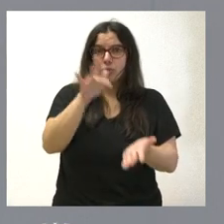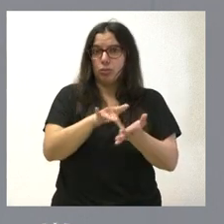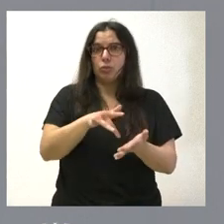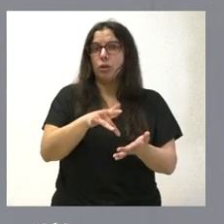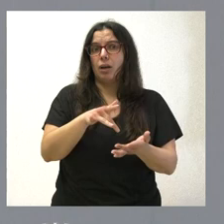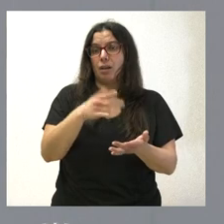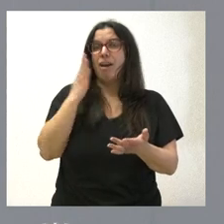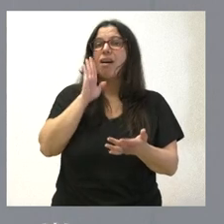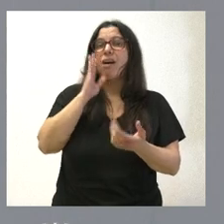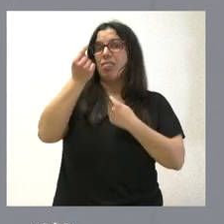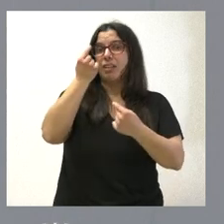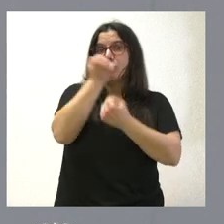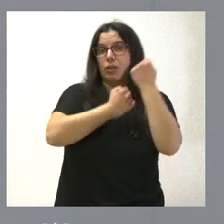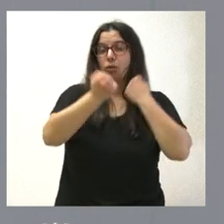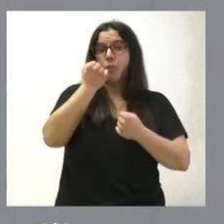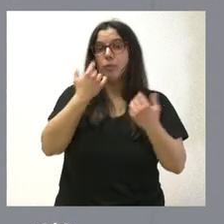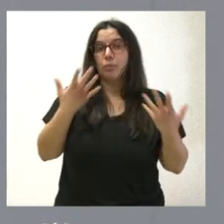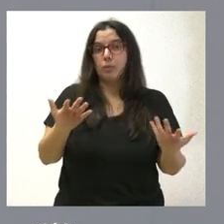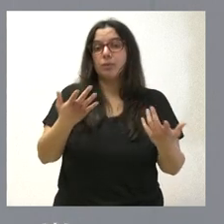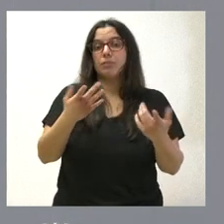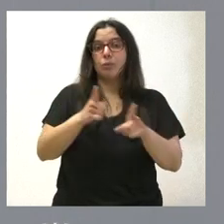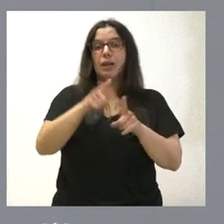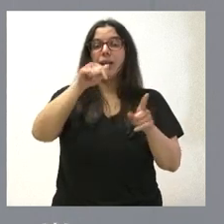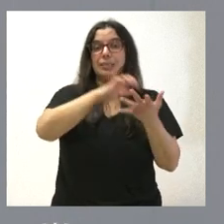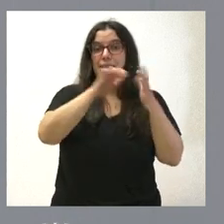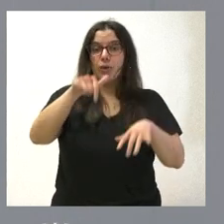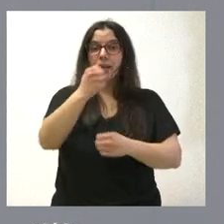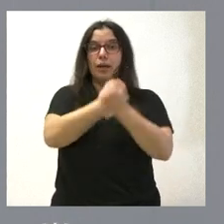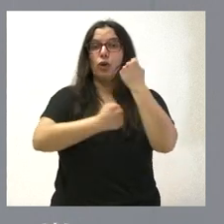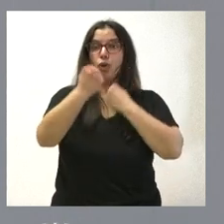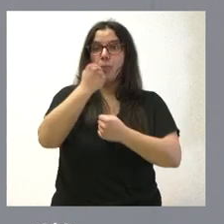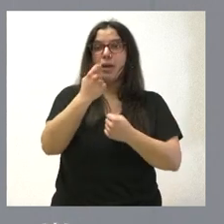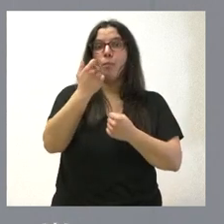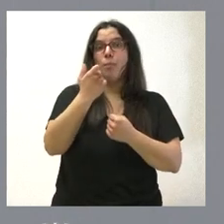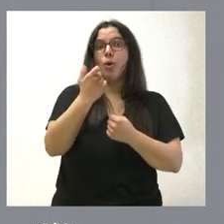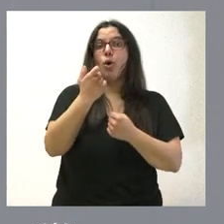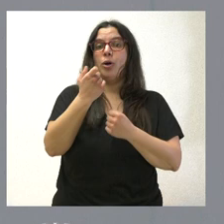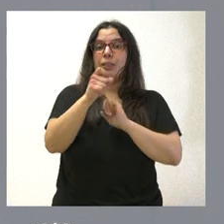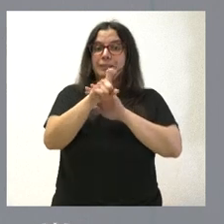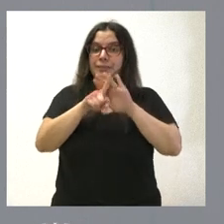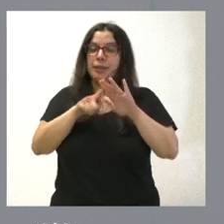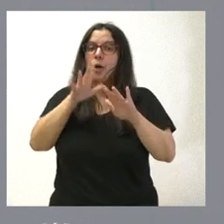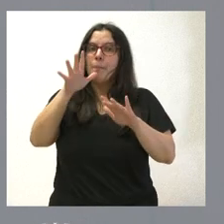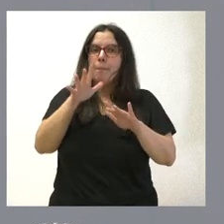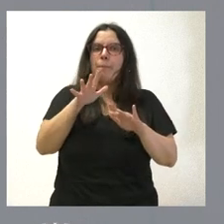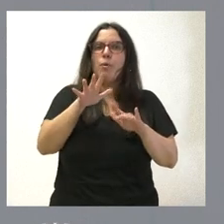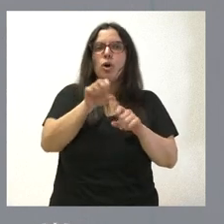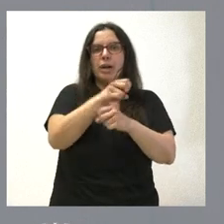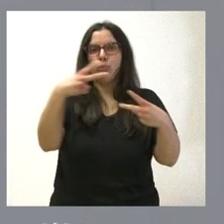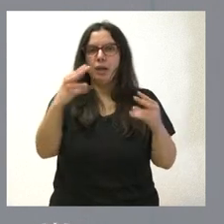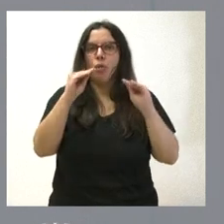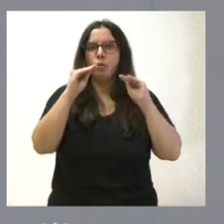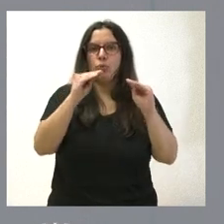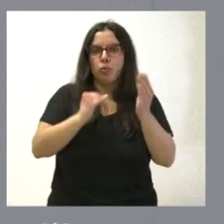datos económicos el como la economía de Castilla León se vio retardada precisamente por el impacto negativo que tuvo la renta